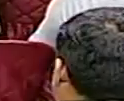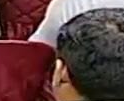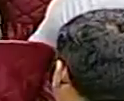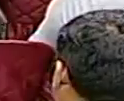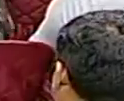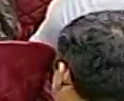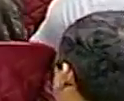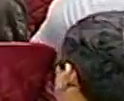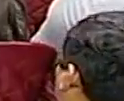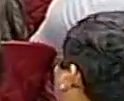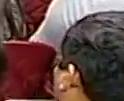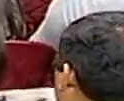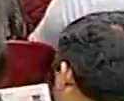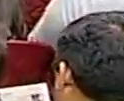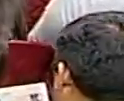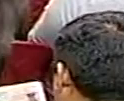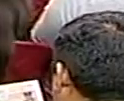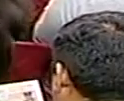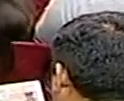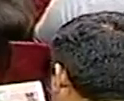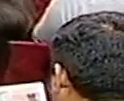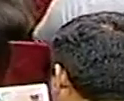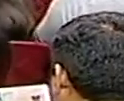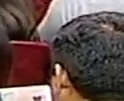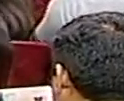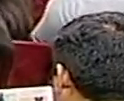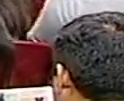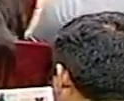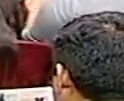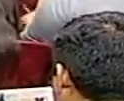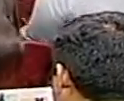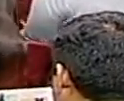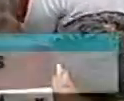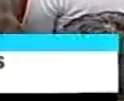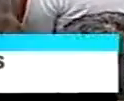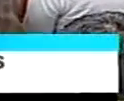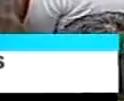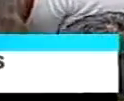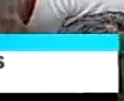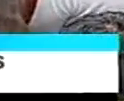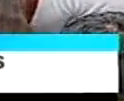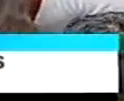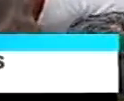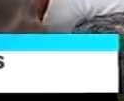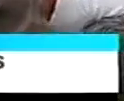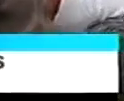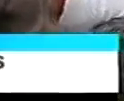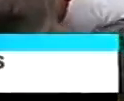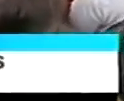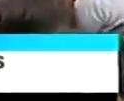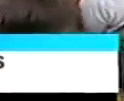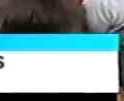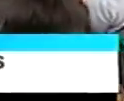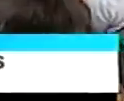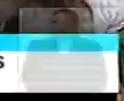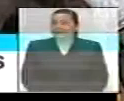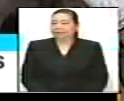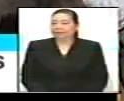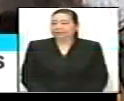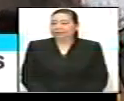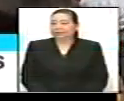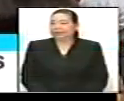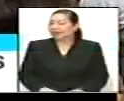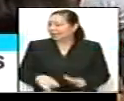Invitamos a la señora Marlene Arroyo, directora de Incidencia en Política Pública y Movilización, quien estará compartiendo